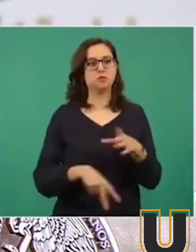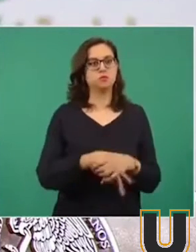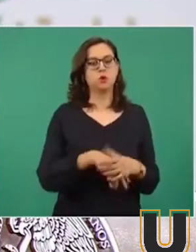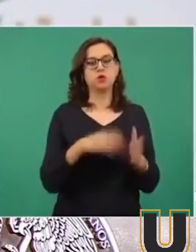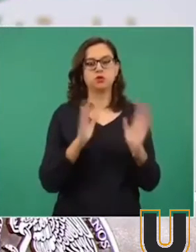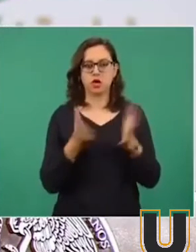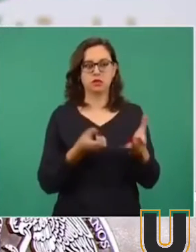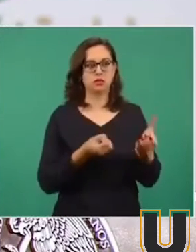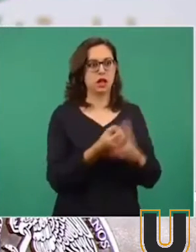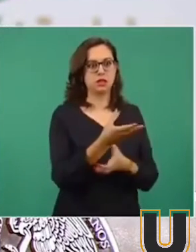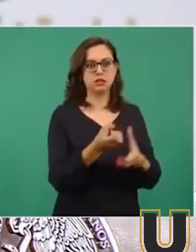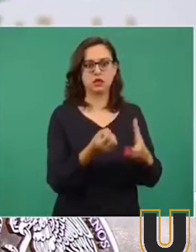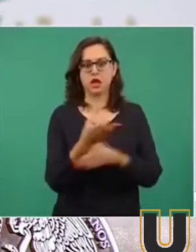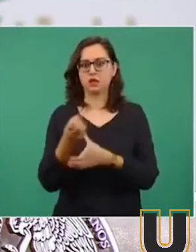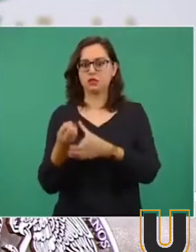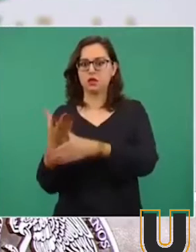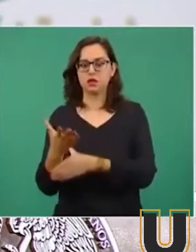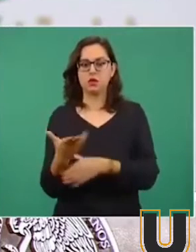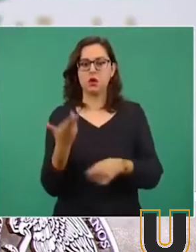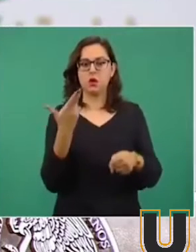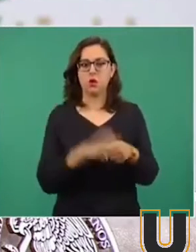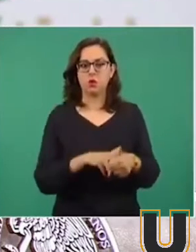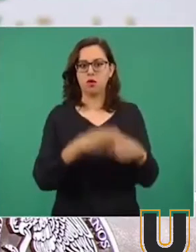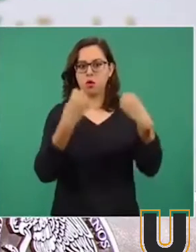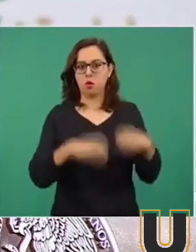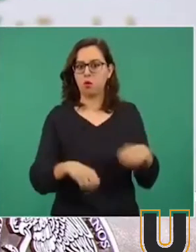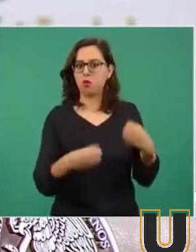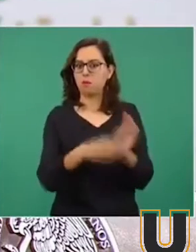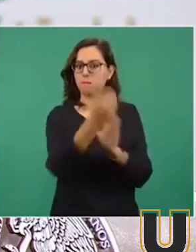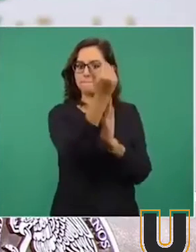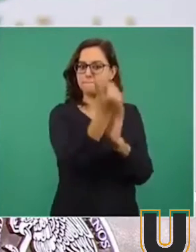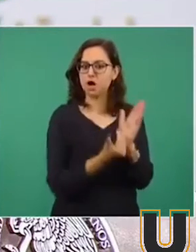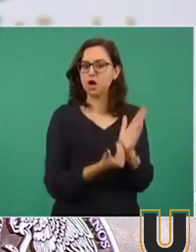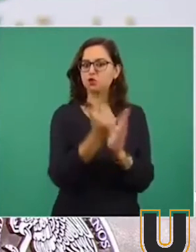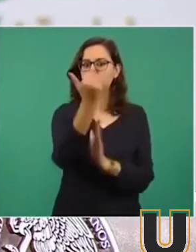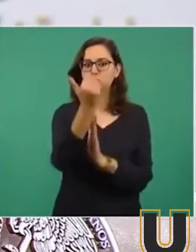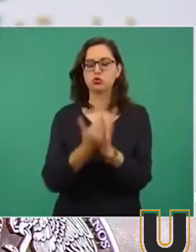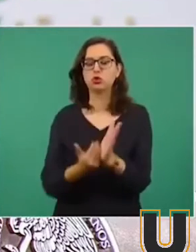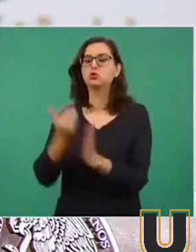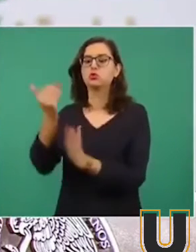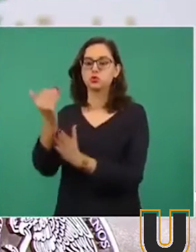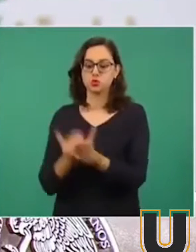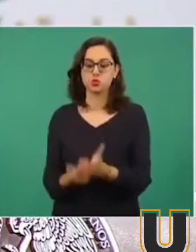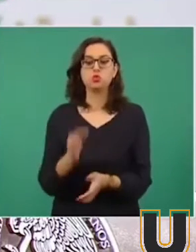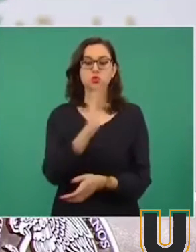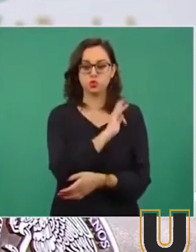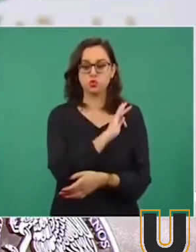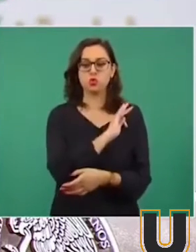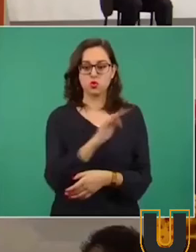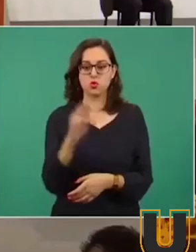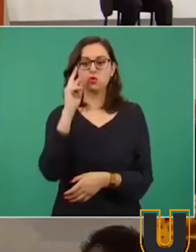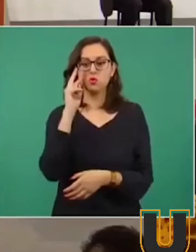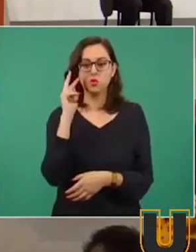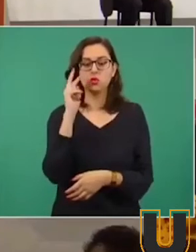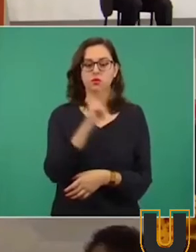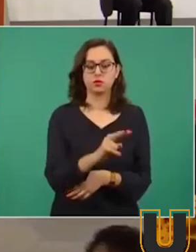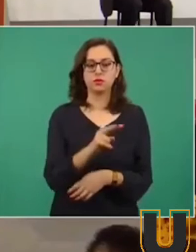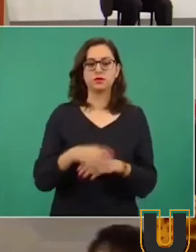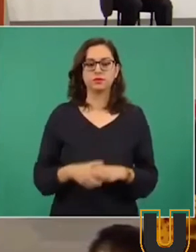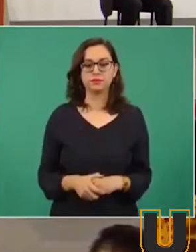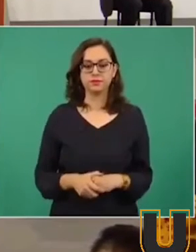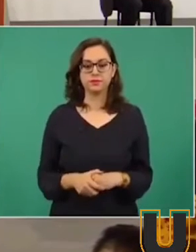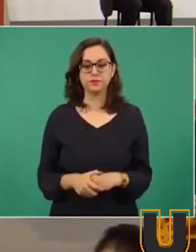los hospitales COVID en la medida en que llegan menos personas de las que se van de alta, y esto también